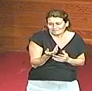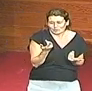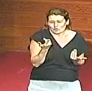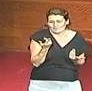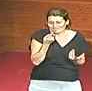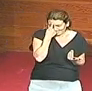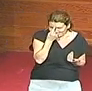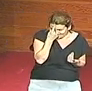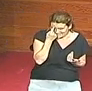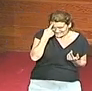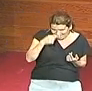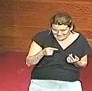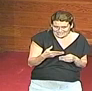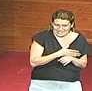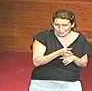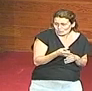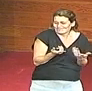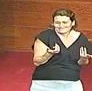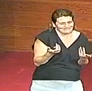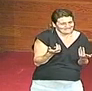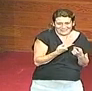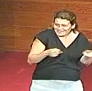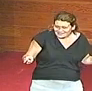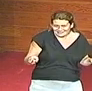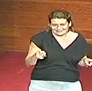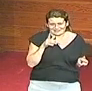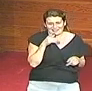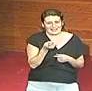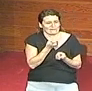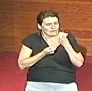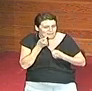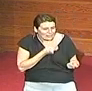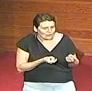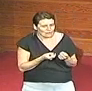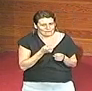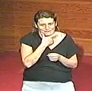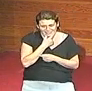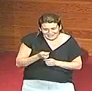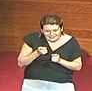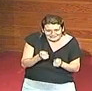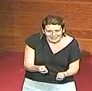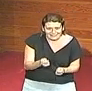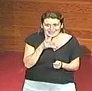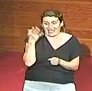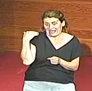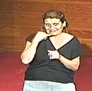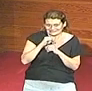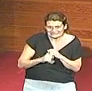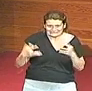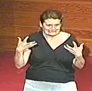ese contexto, facilitado información, habían cubierto crisis anteriores,